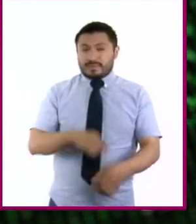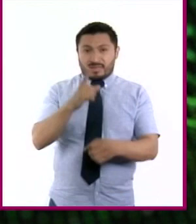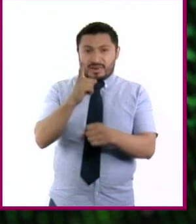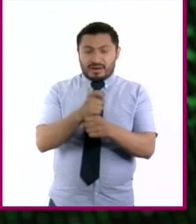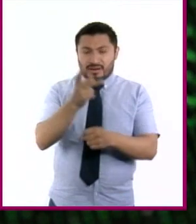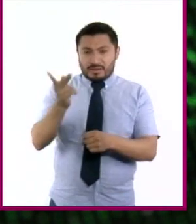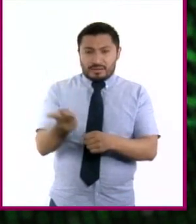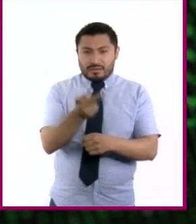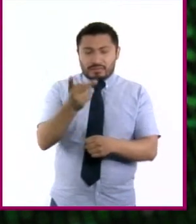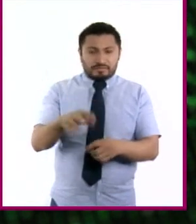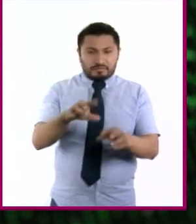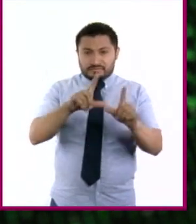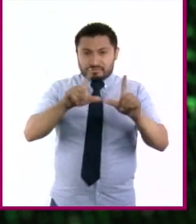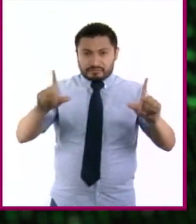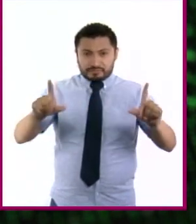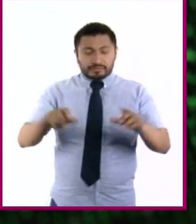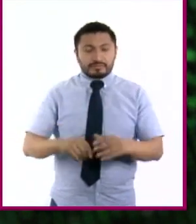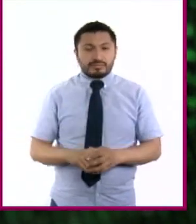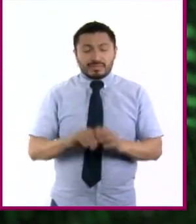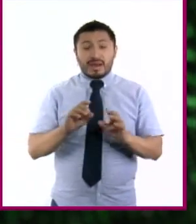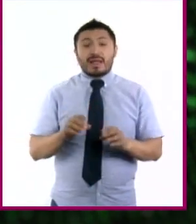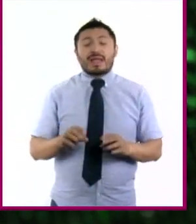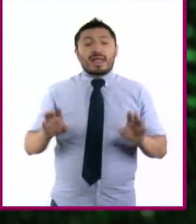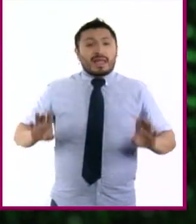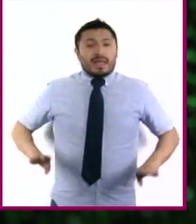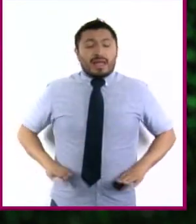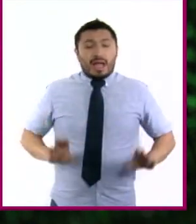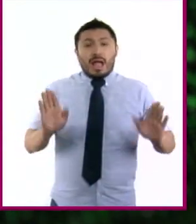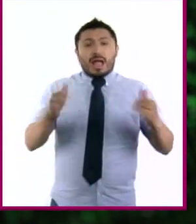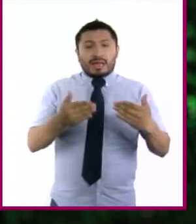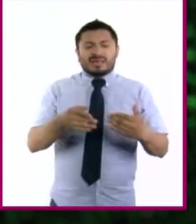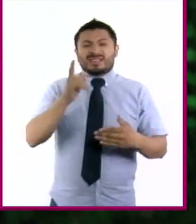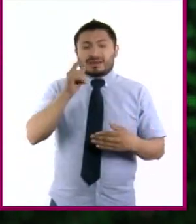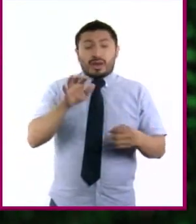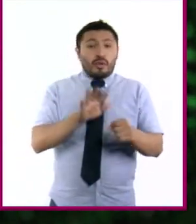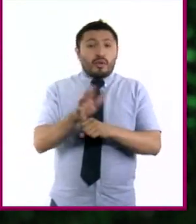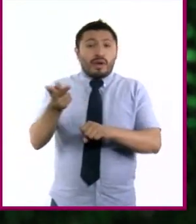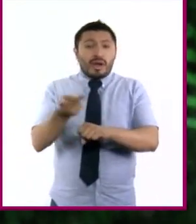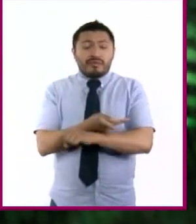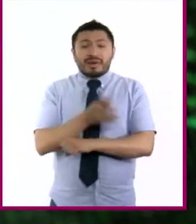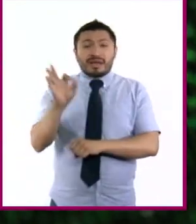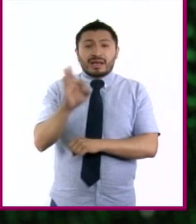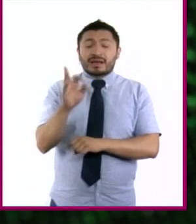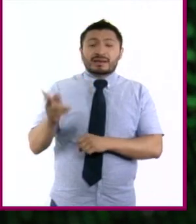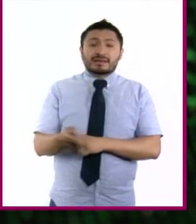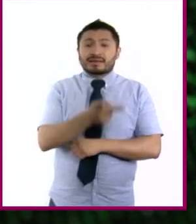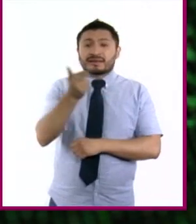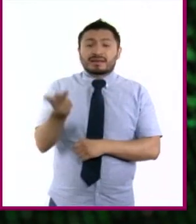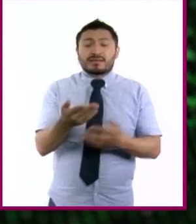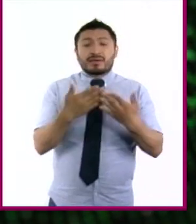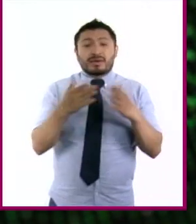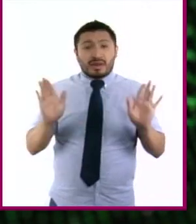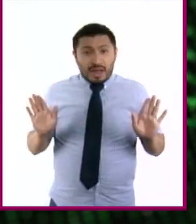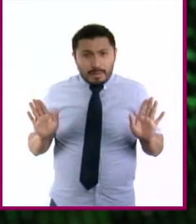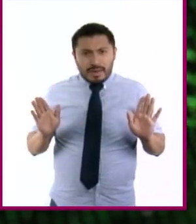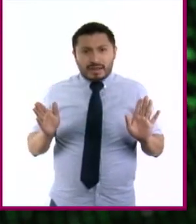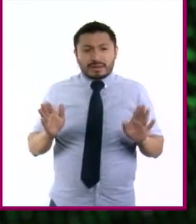pregunta, de carácter cerrado. ¿Qué pasaría si hago una pregunta abierta?